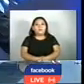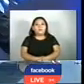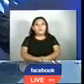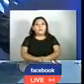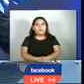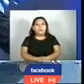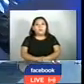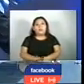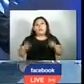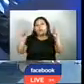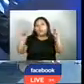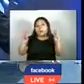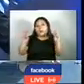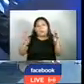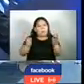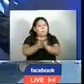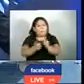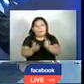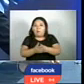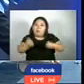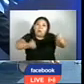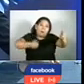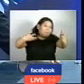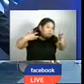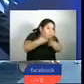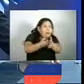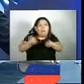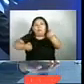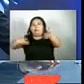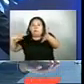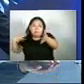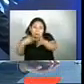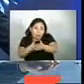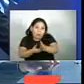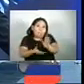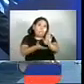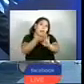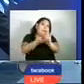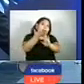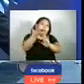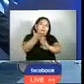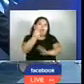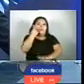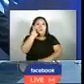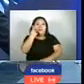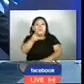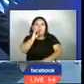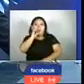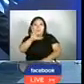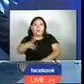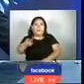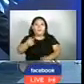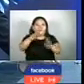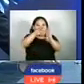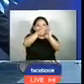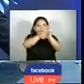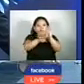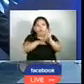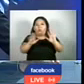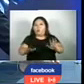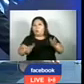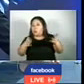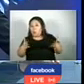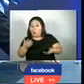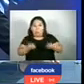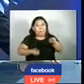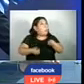Y en otros hechos, más accidentes de tránsito en las carreteras continúan sumándose a las estadísticas. Según fuentes oficiales, las principales causas radican